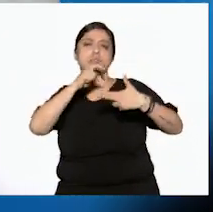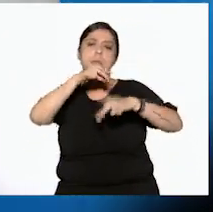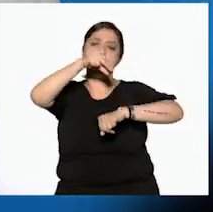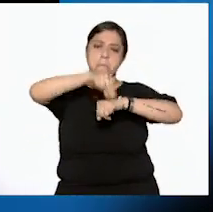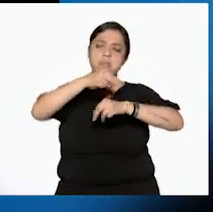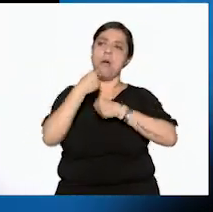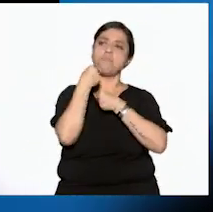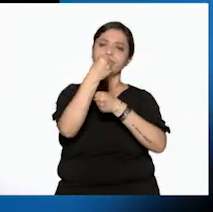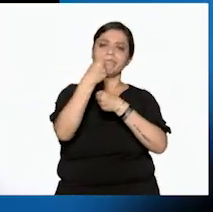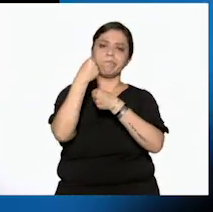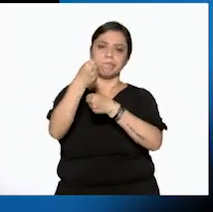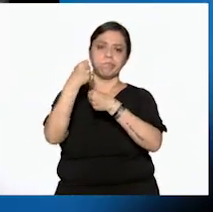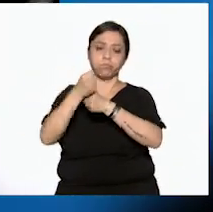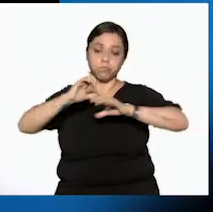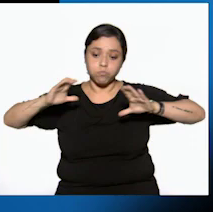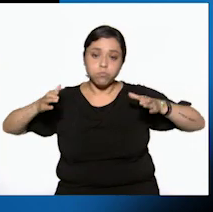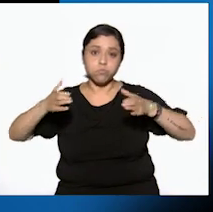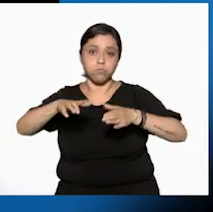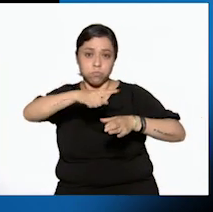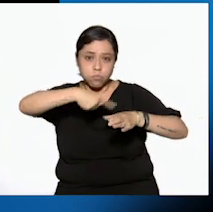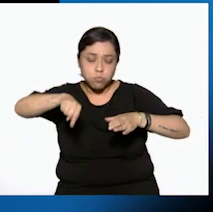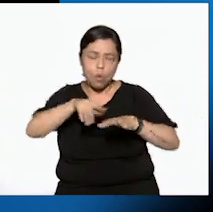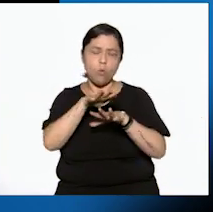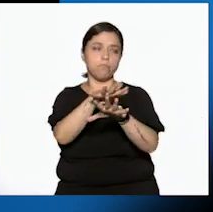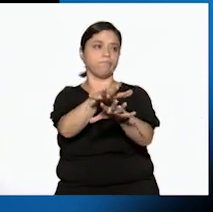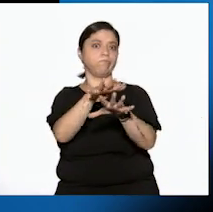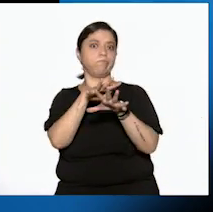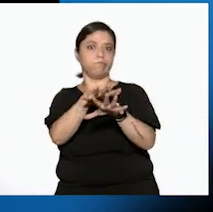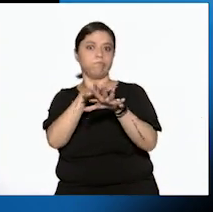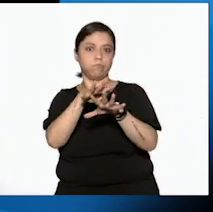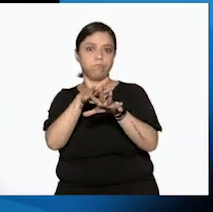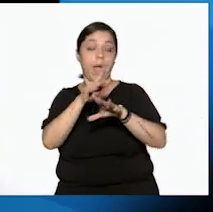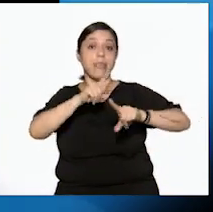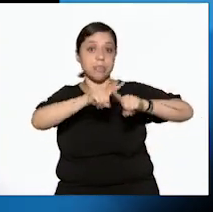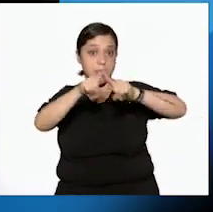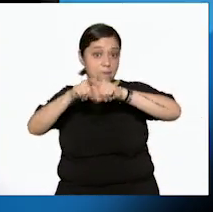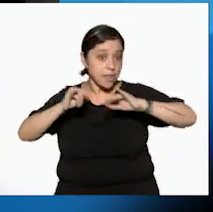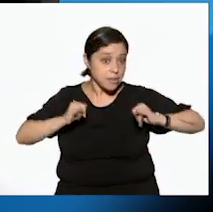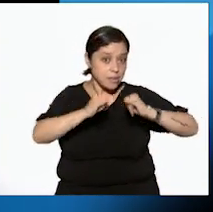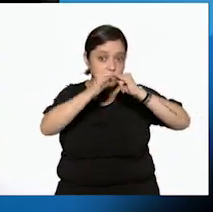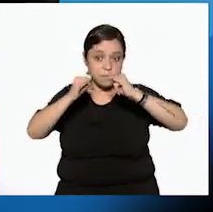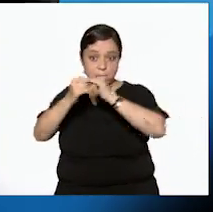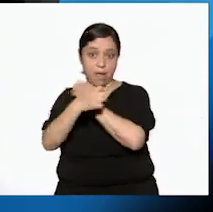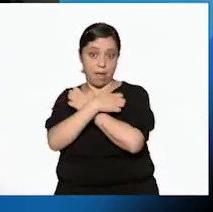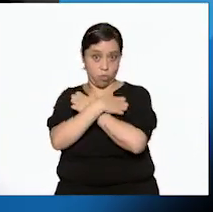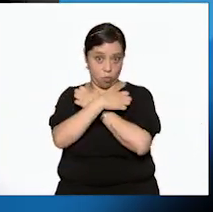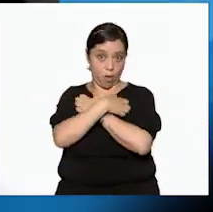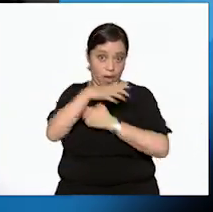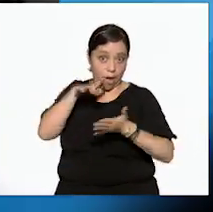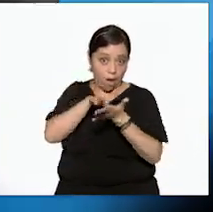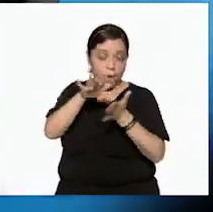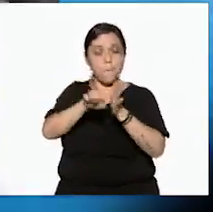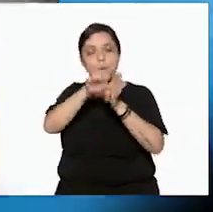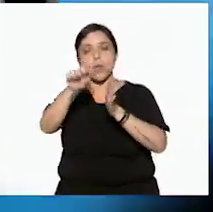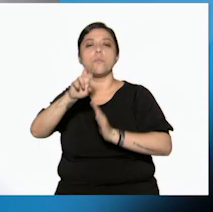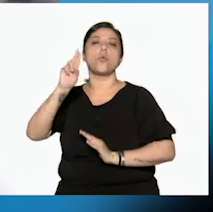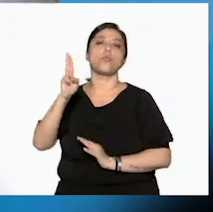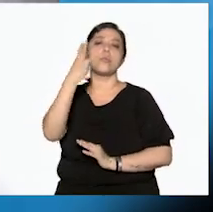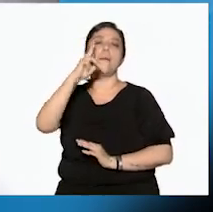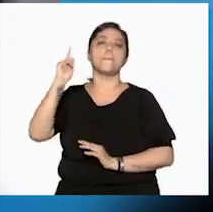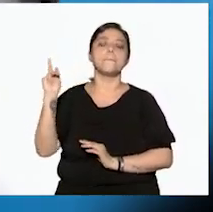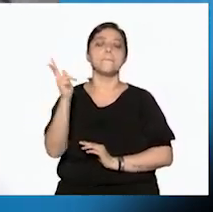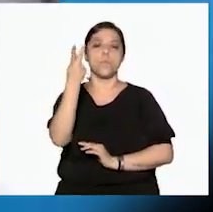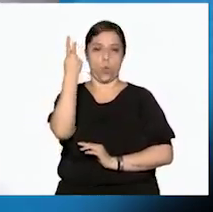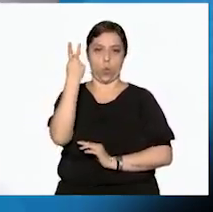médicos. El movimiento resultó tan impactante que diferentes instituciones de educación superior como la UNAM, el